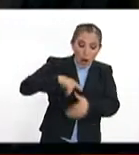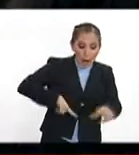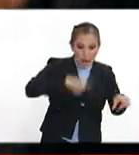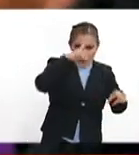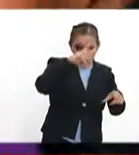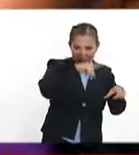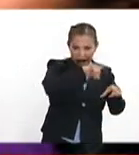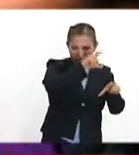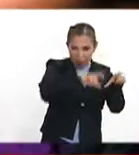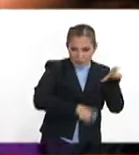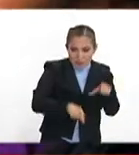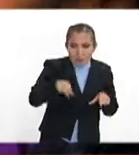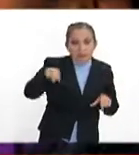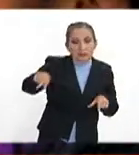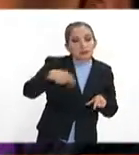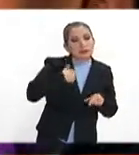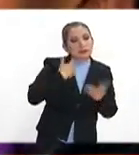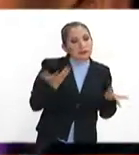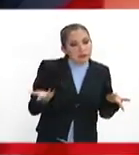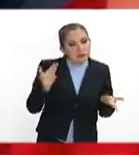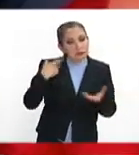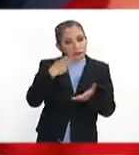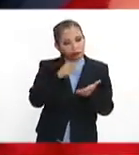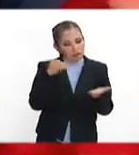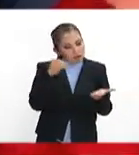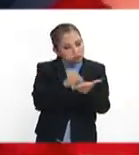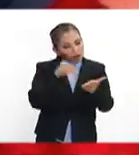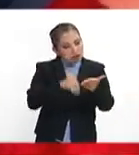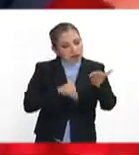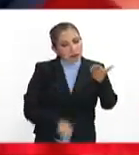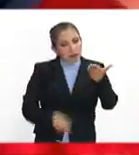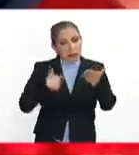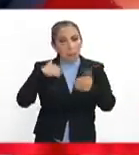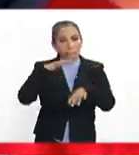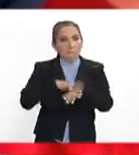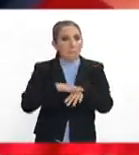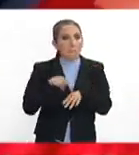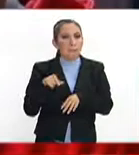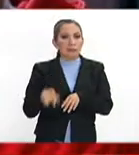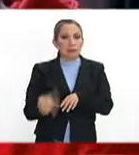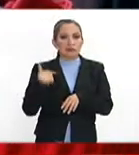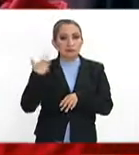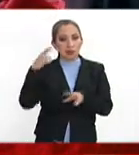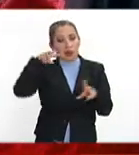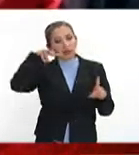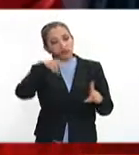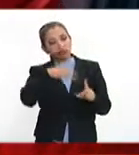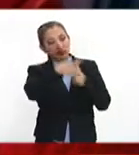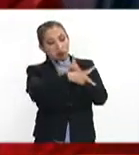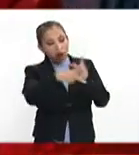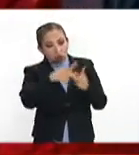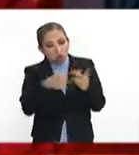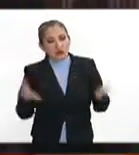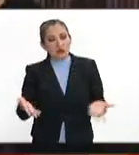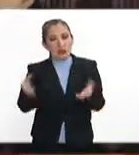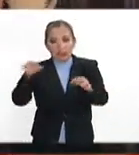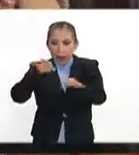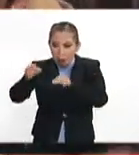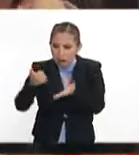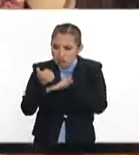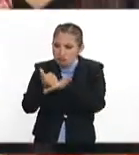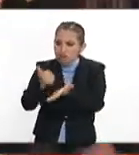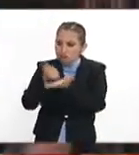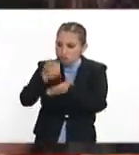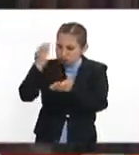de la República, ha metido en sus componentes, hemos incorporado esta visión productiva, visión laboral,